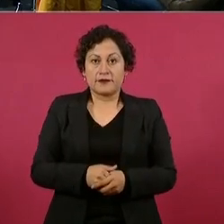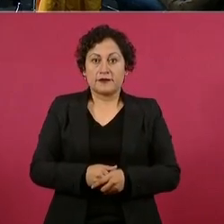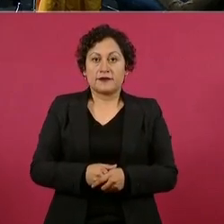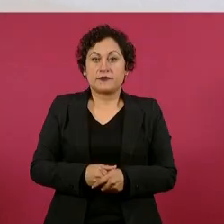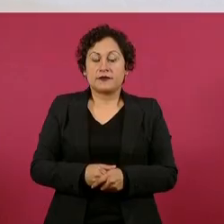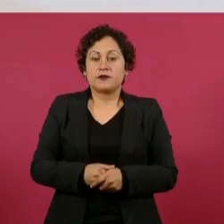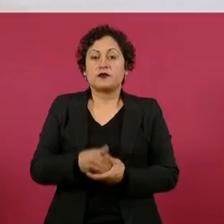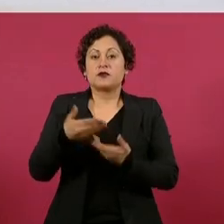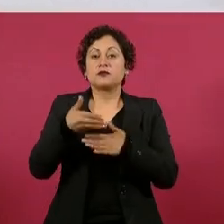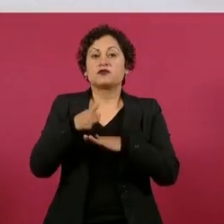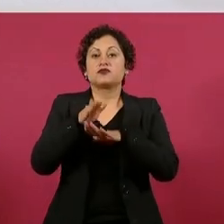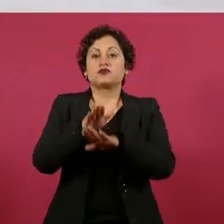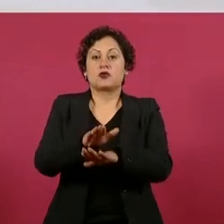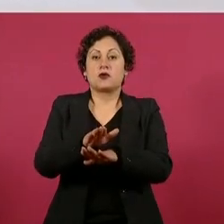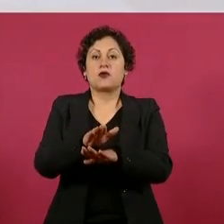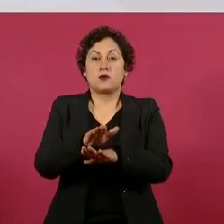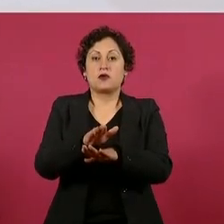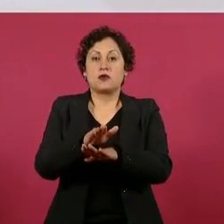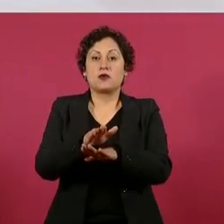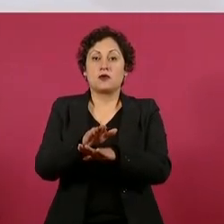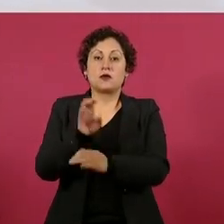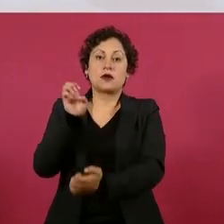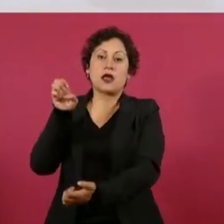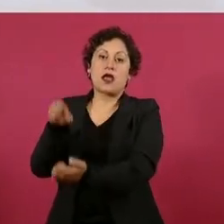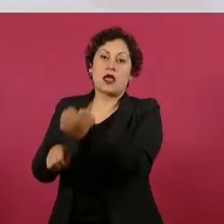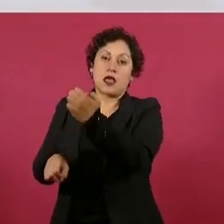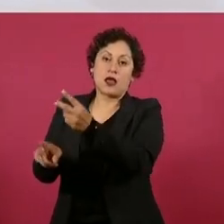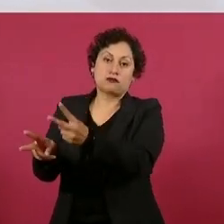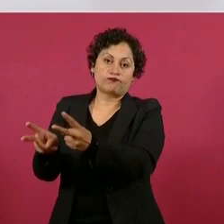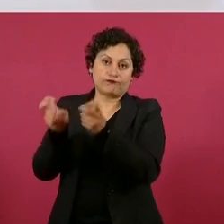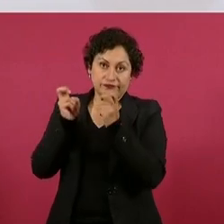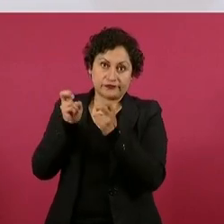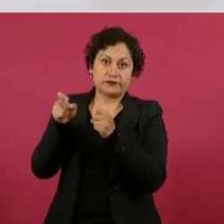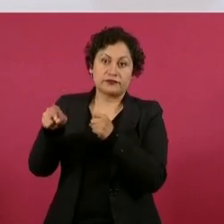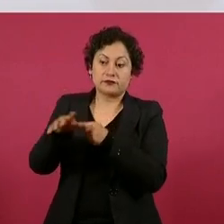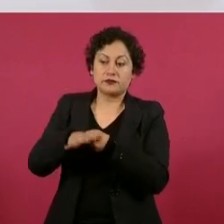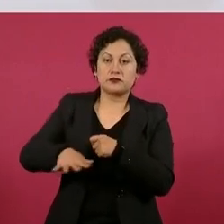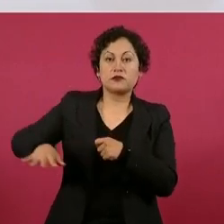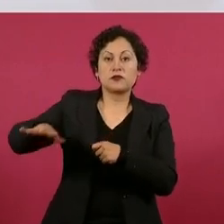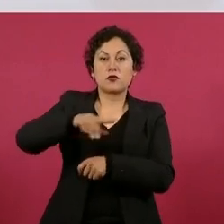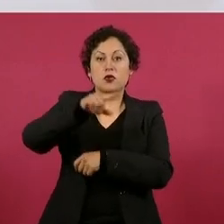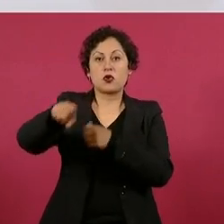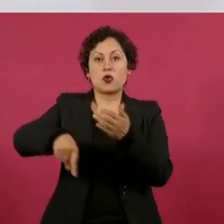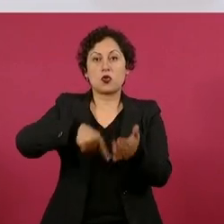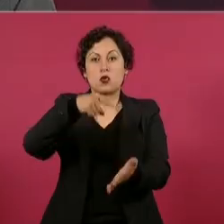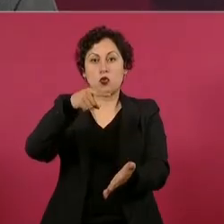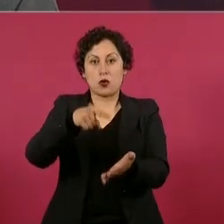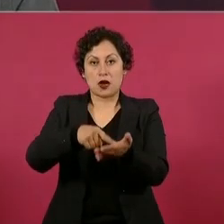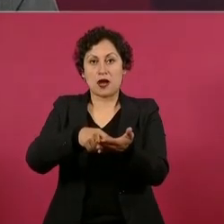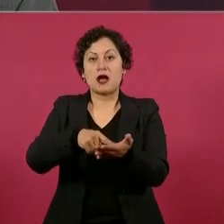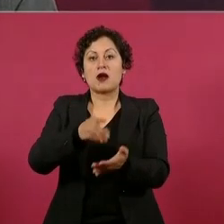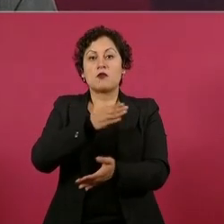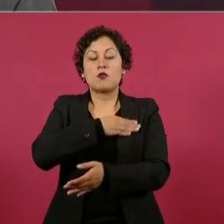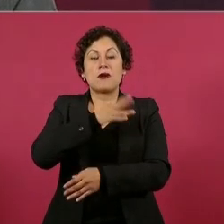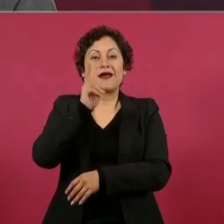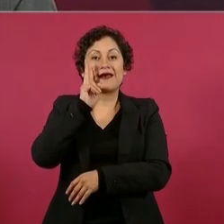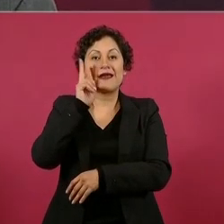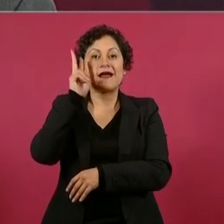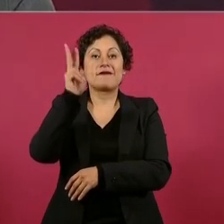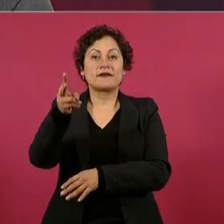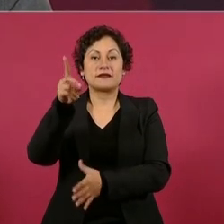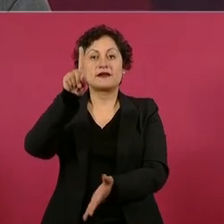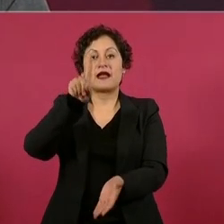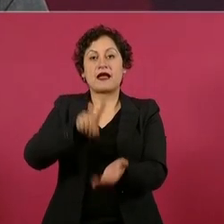de extorsión en la zona de Buenavista, de la Tierra Caliente de